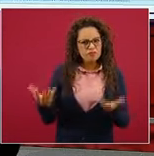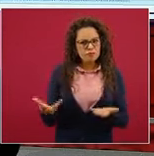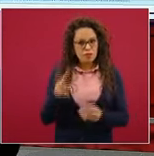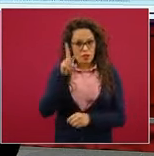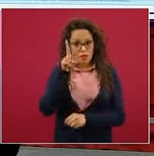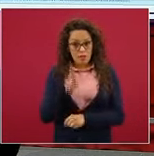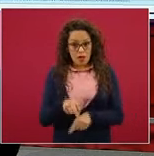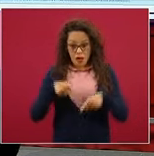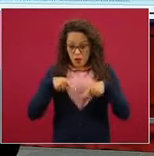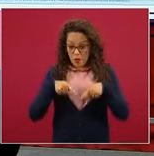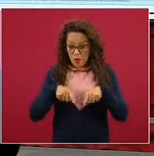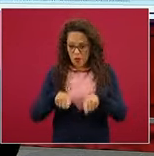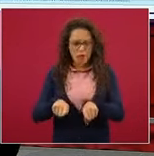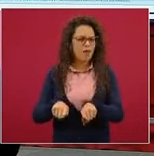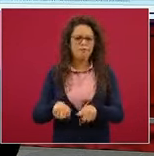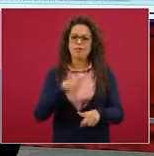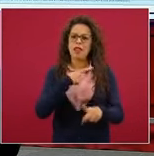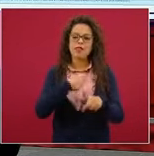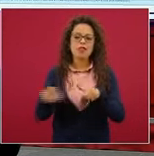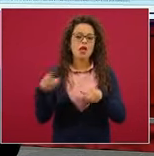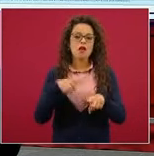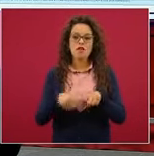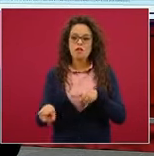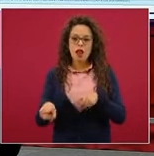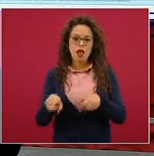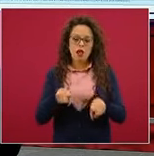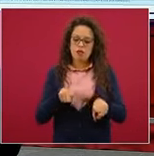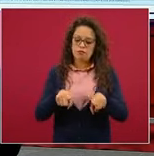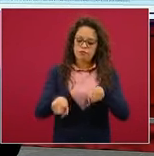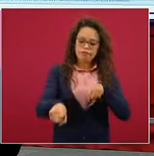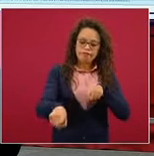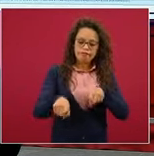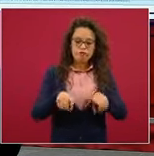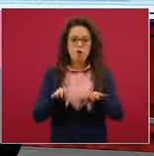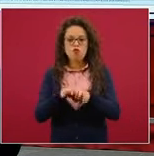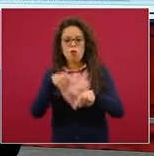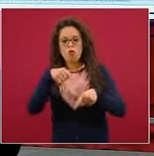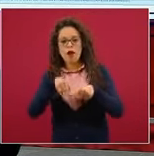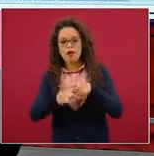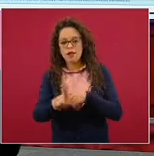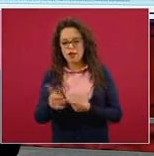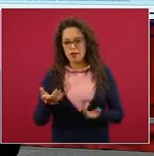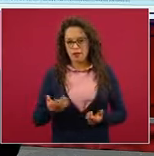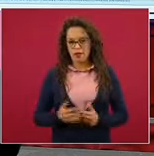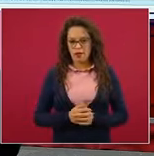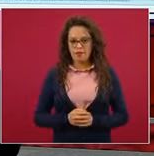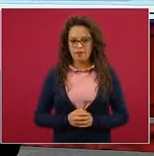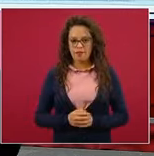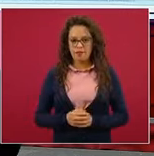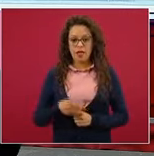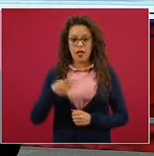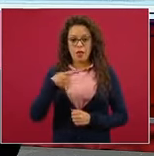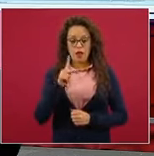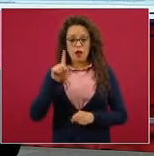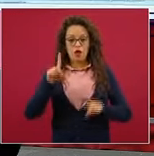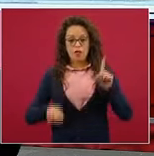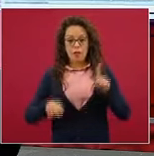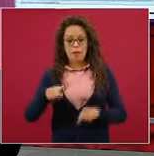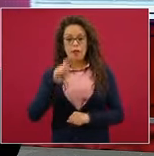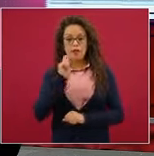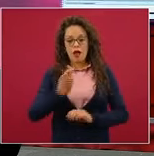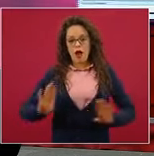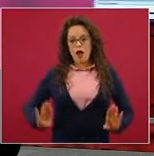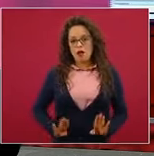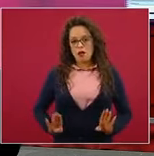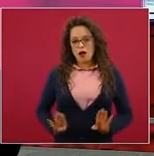decir, difieren en sus inicios en el tiempo y por lo tanto también dependiendo de las características de la población y